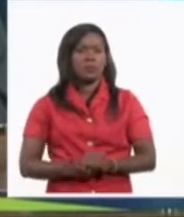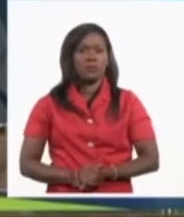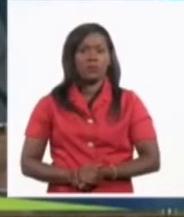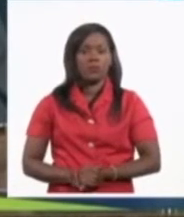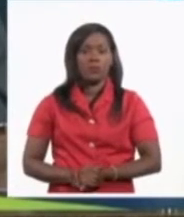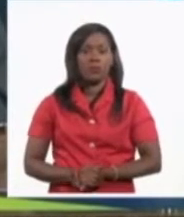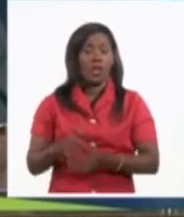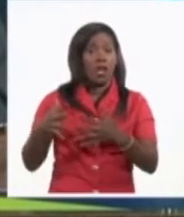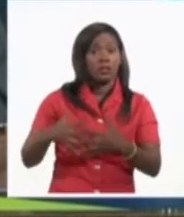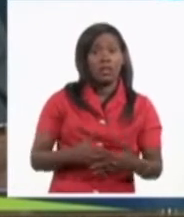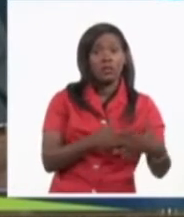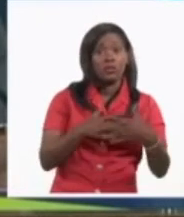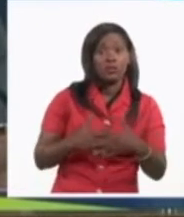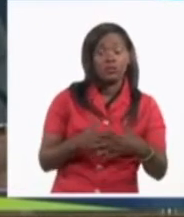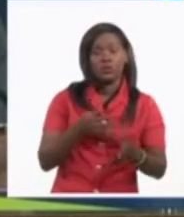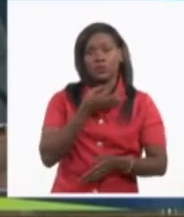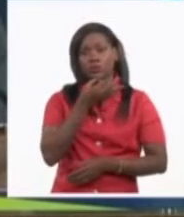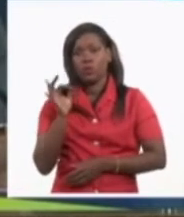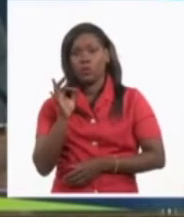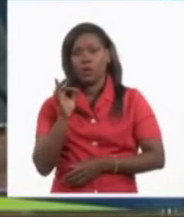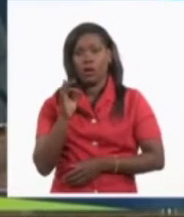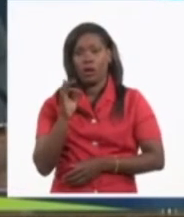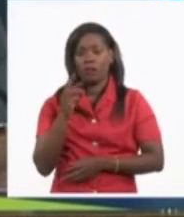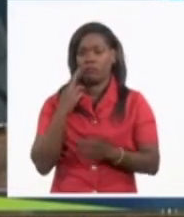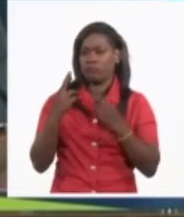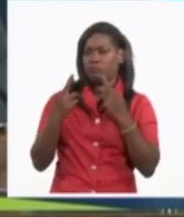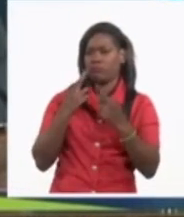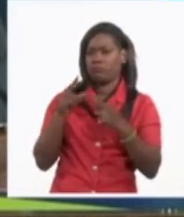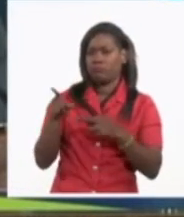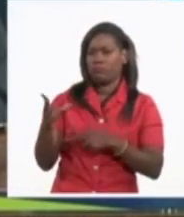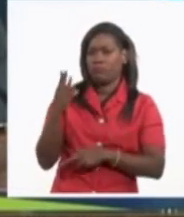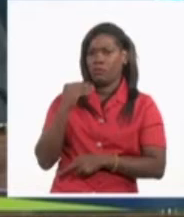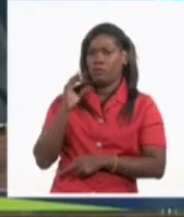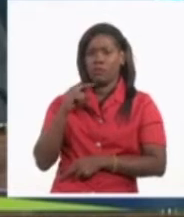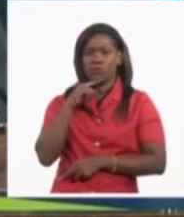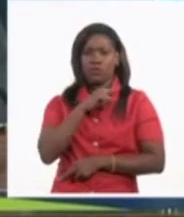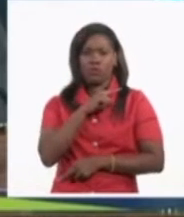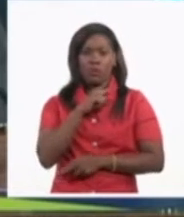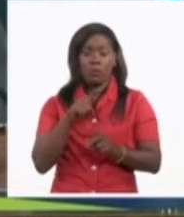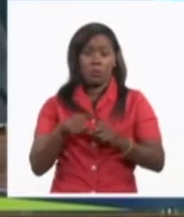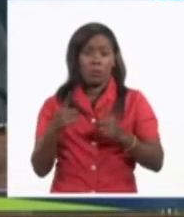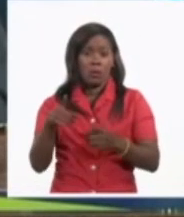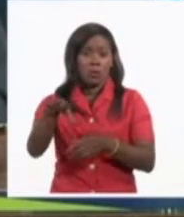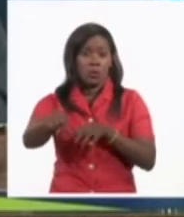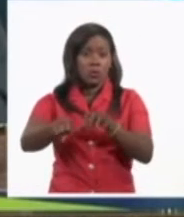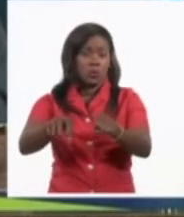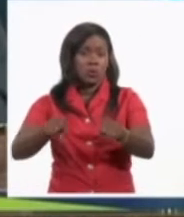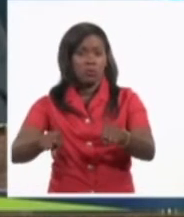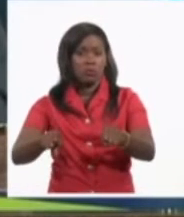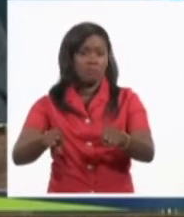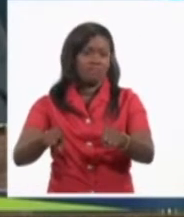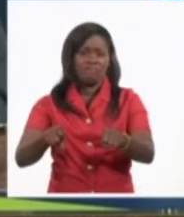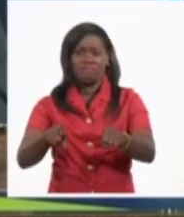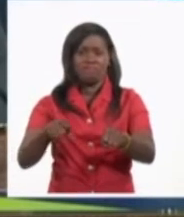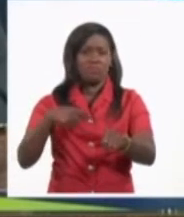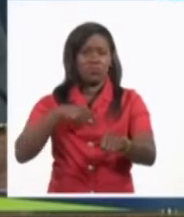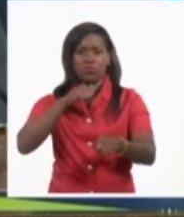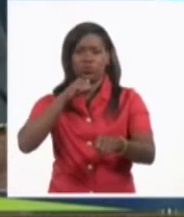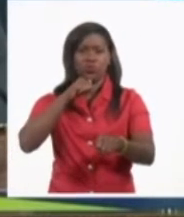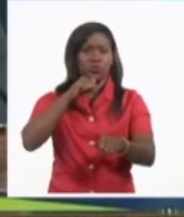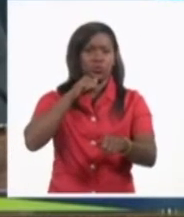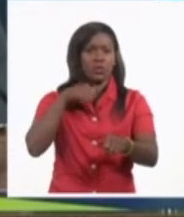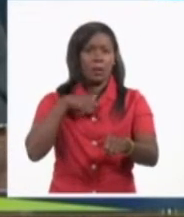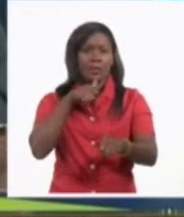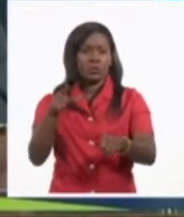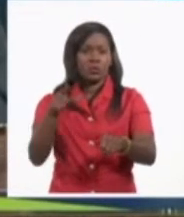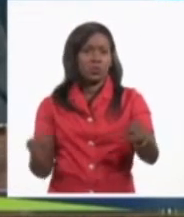Estados Unidos nunca reconocerá las reclamaciones de Rusia sobre el territorio soberano de Ucrania. Este supuesto referéndum fue una farsa